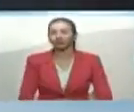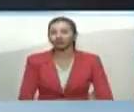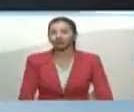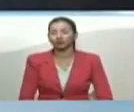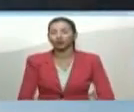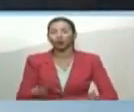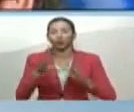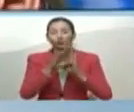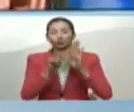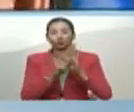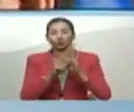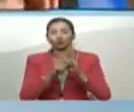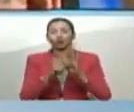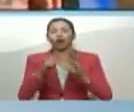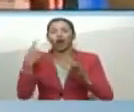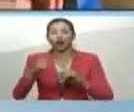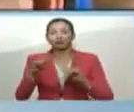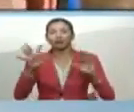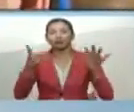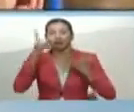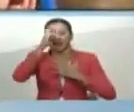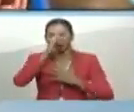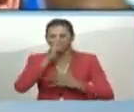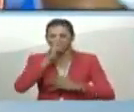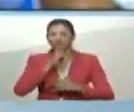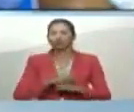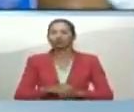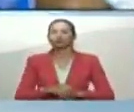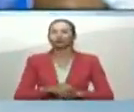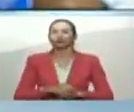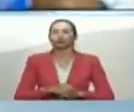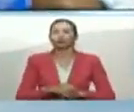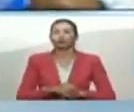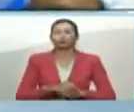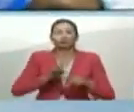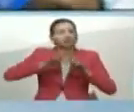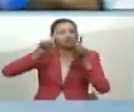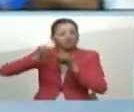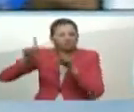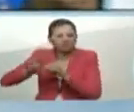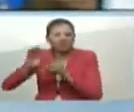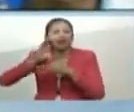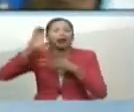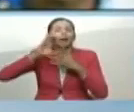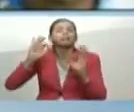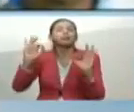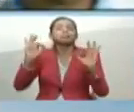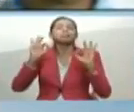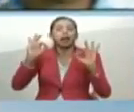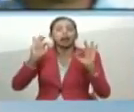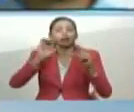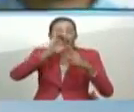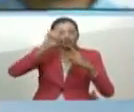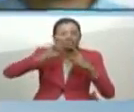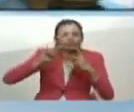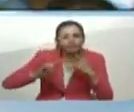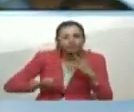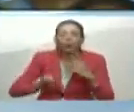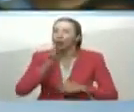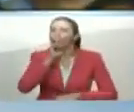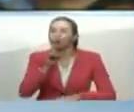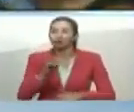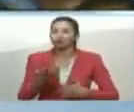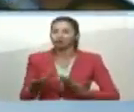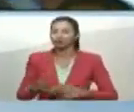Constitución que cumple 16 años, tiene varias particularidades que brevemente menciono. Una, no